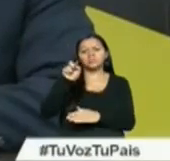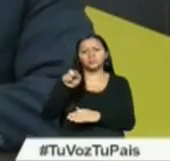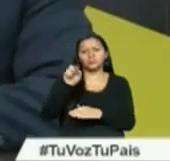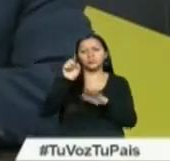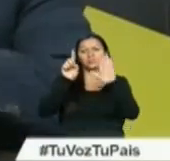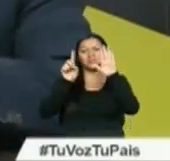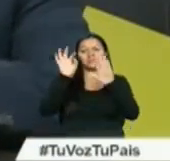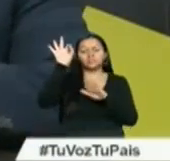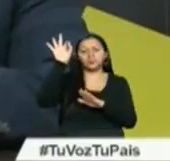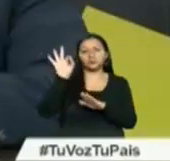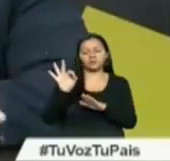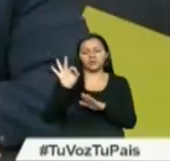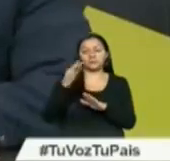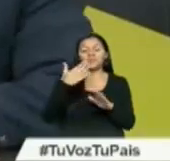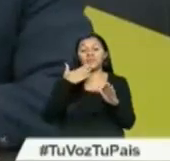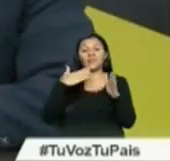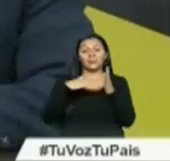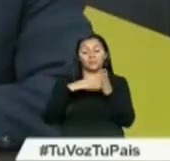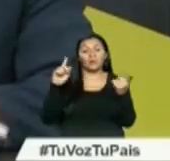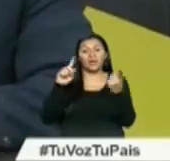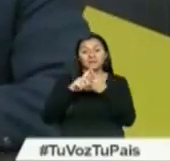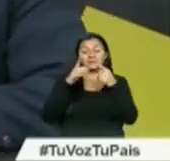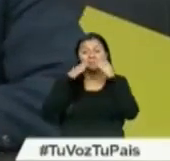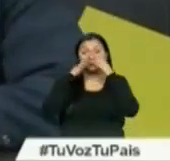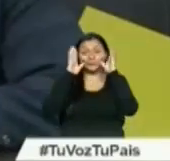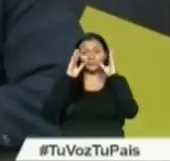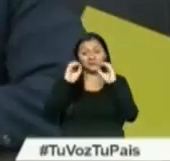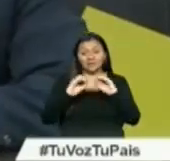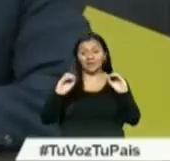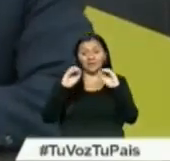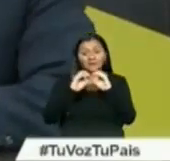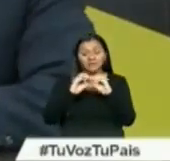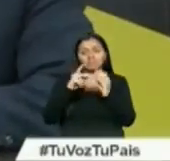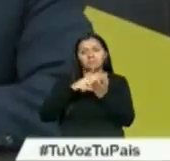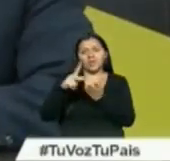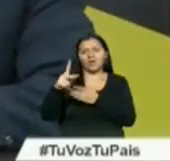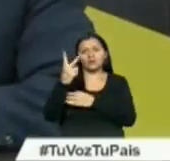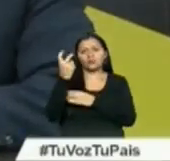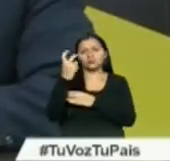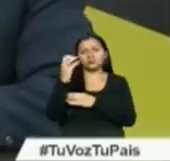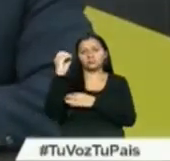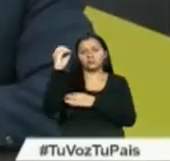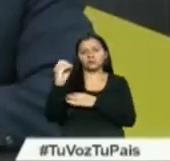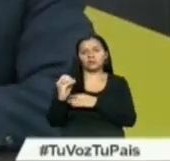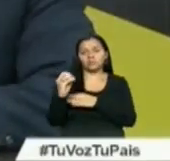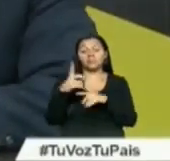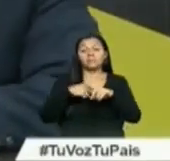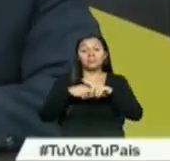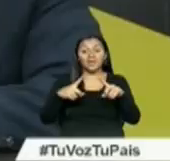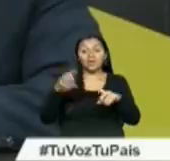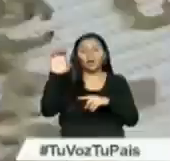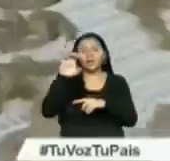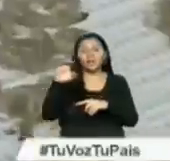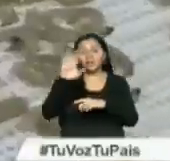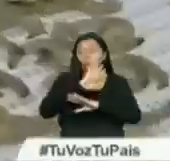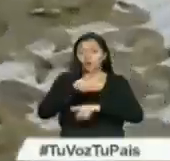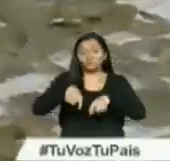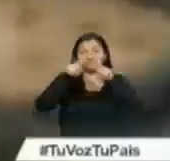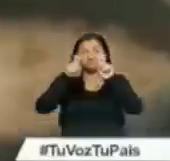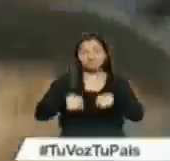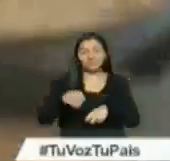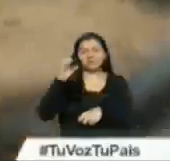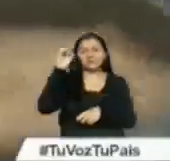preferencia arancelaria que hoy tenemos hasta diciembre, pagáramos el 12%. Pero a partir de enero vamos a pagar el cero. Este